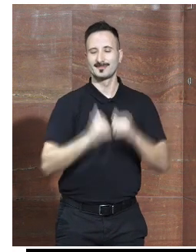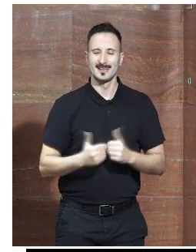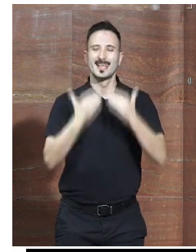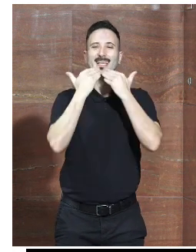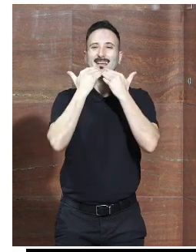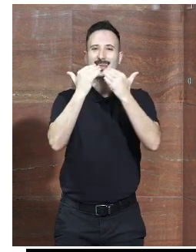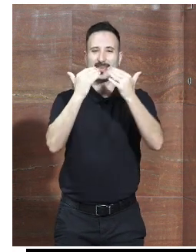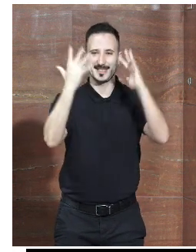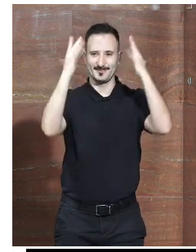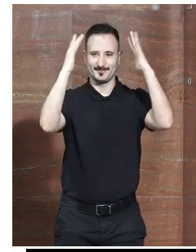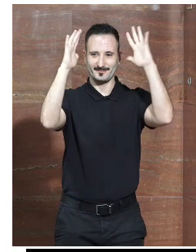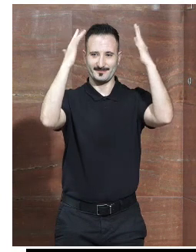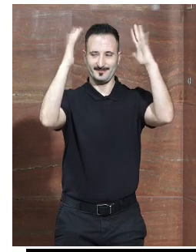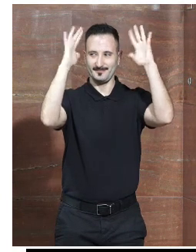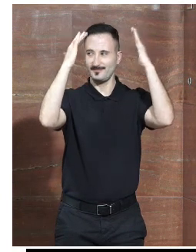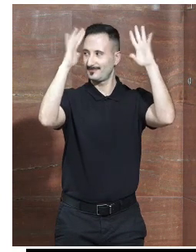Gracias.